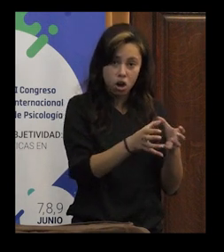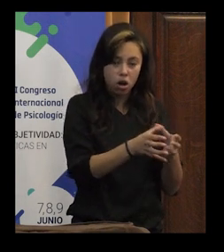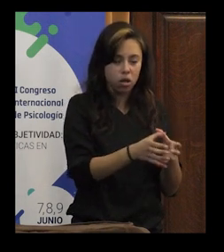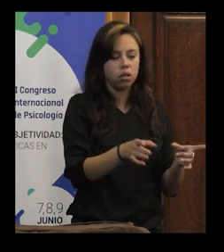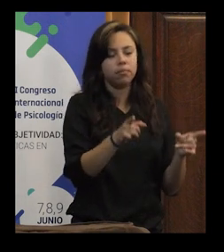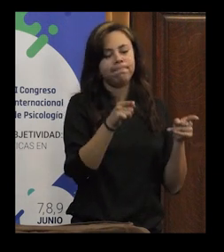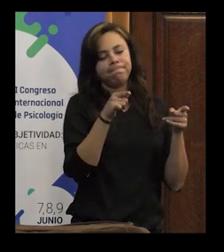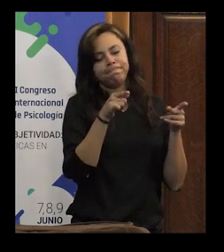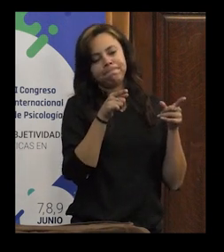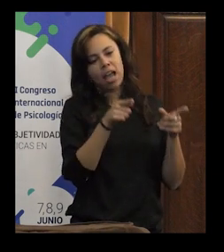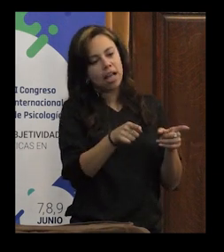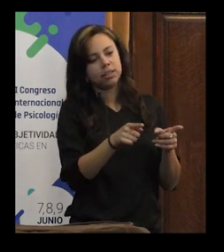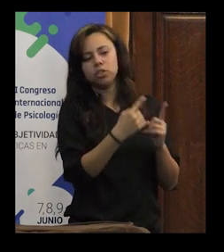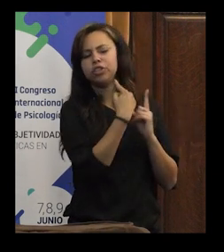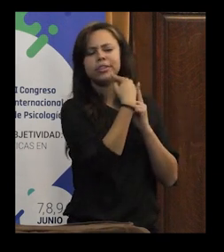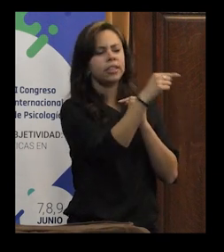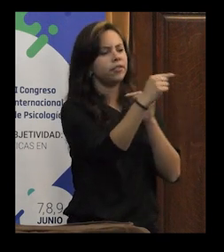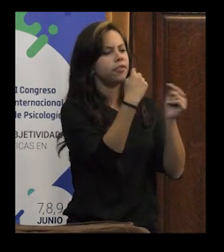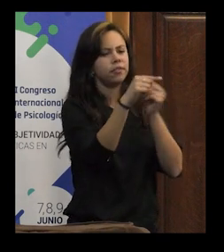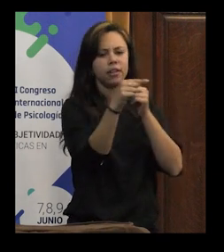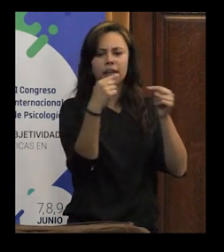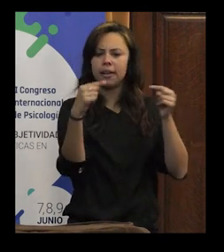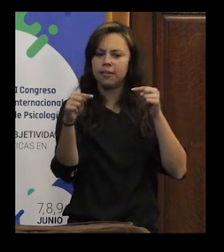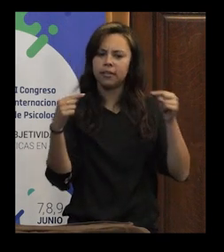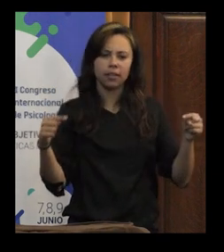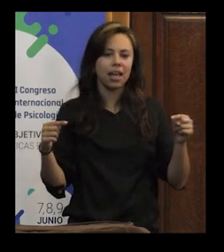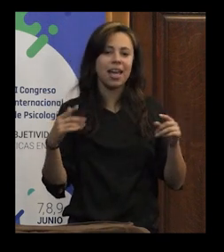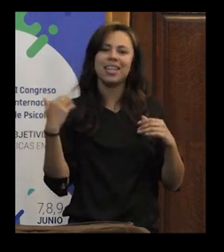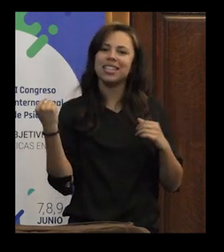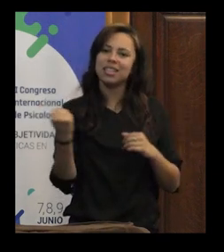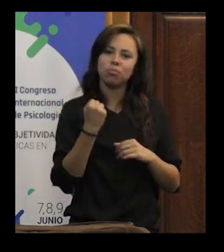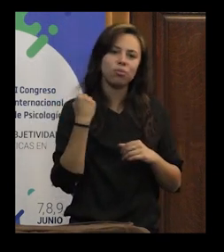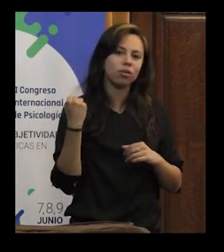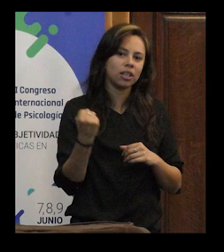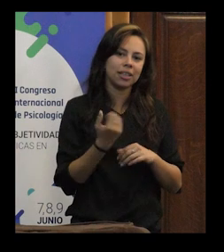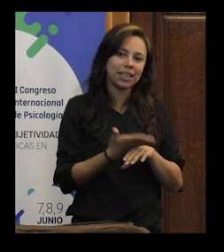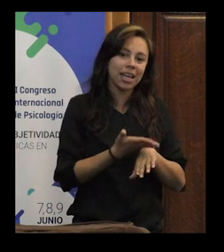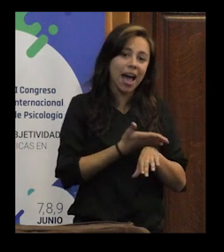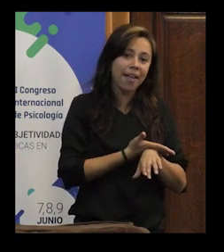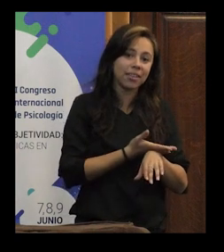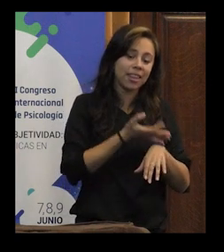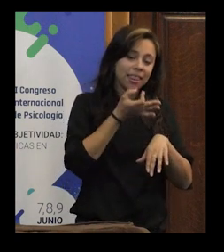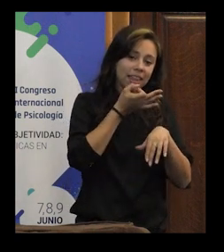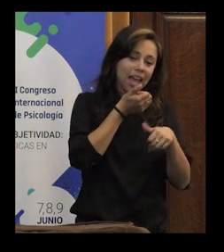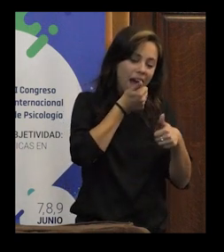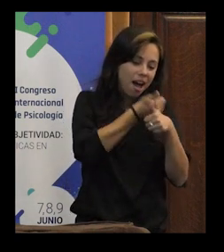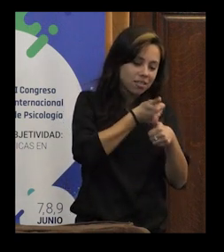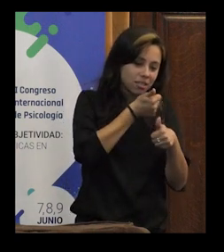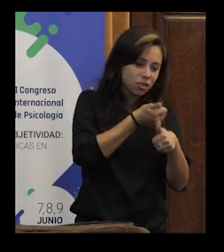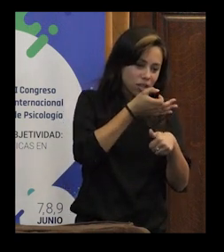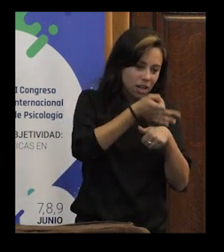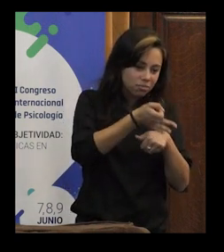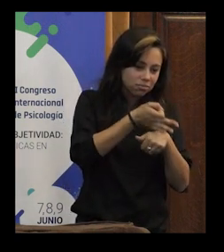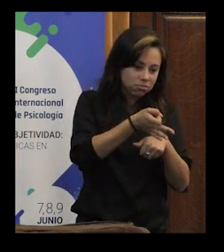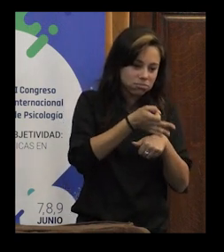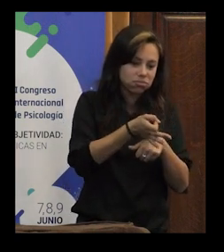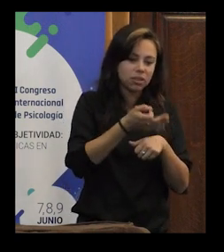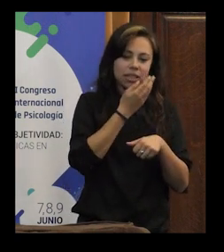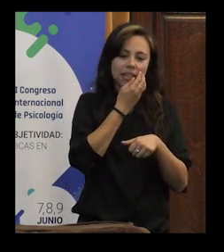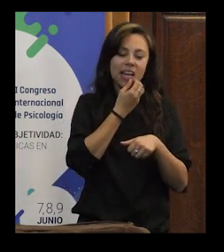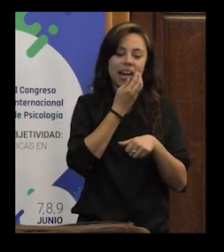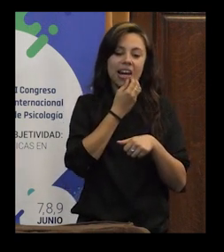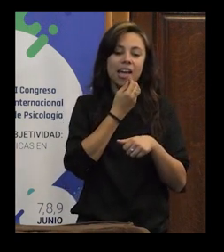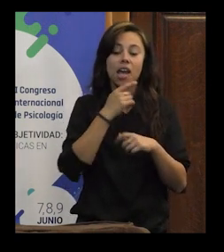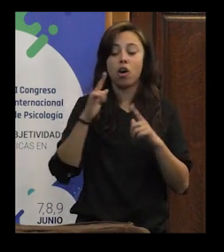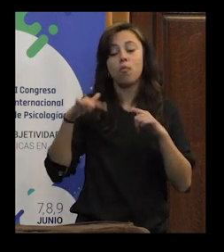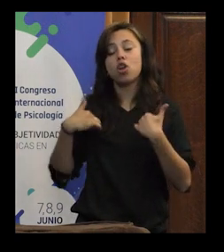persona. El asesoramiento genético, a partir de la década de 1970, tomó la